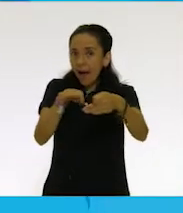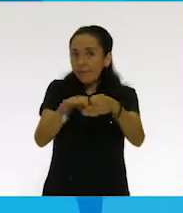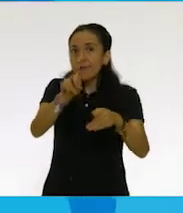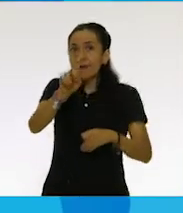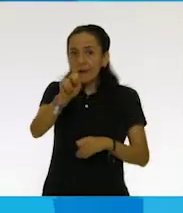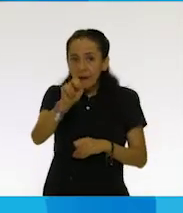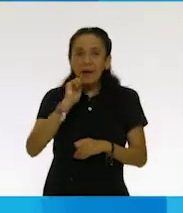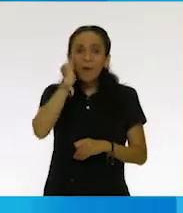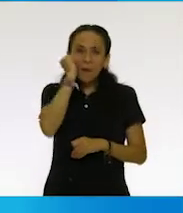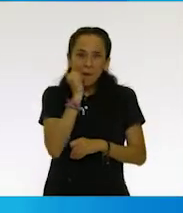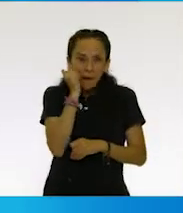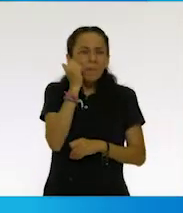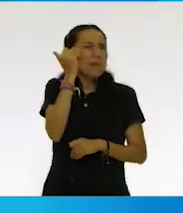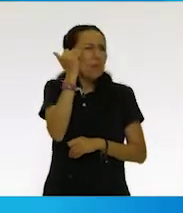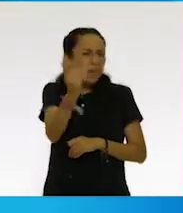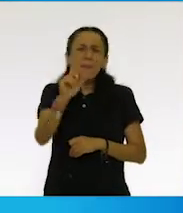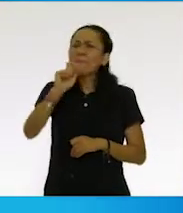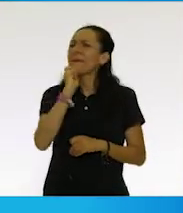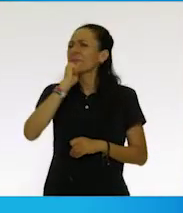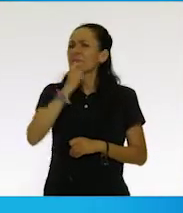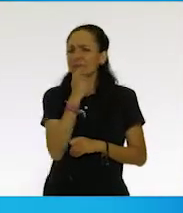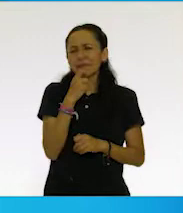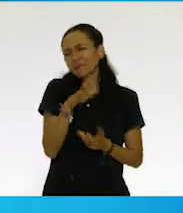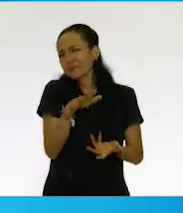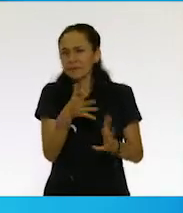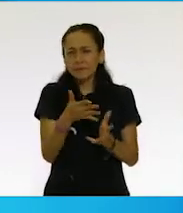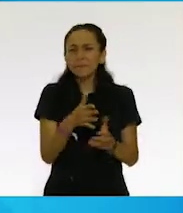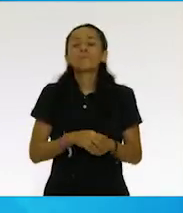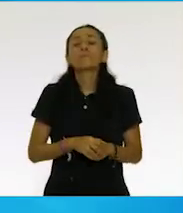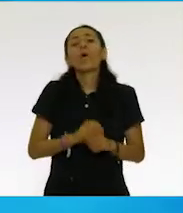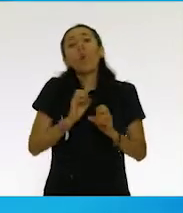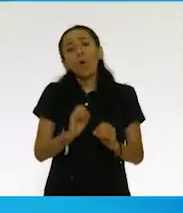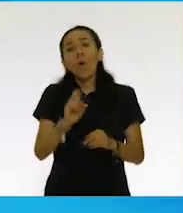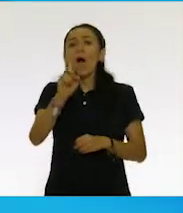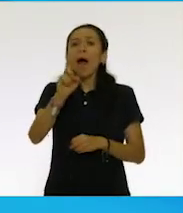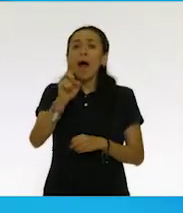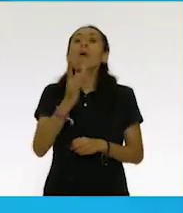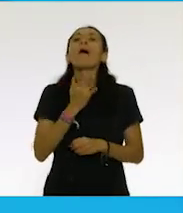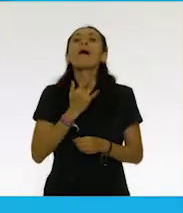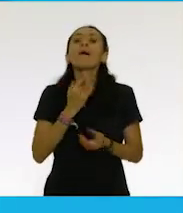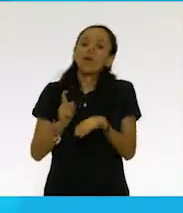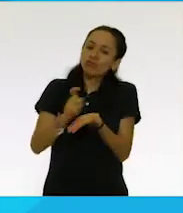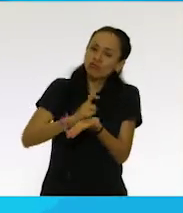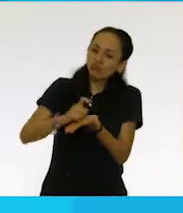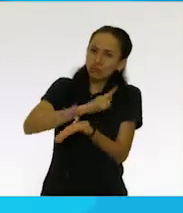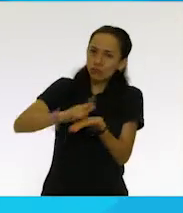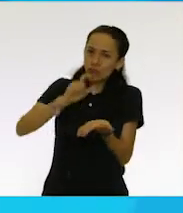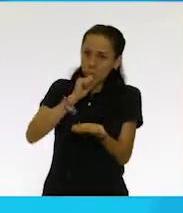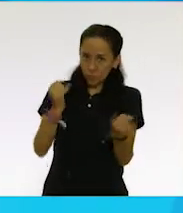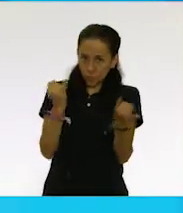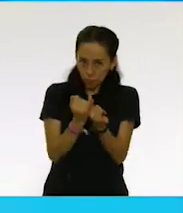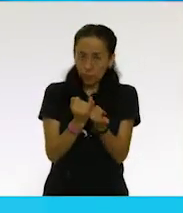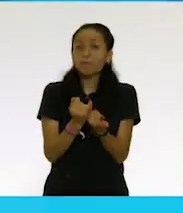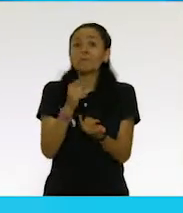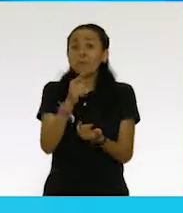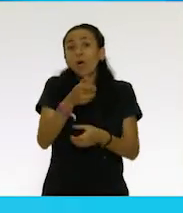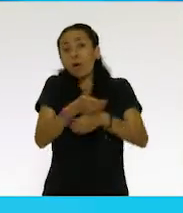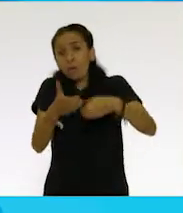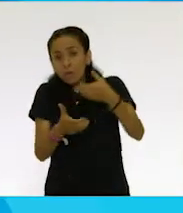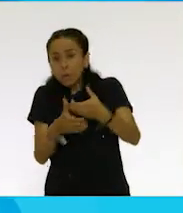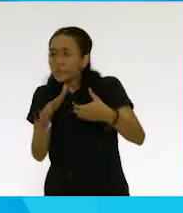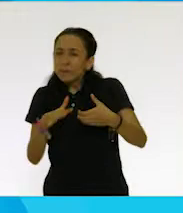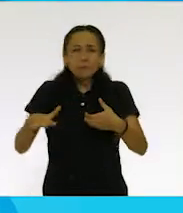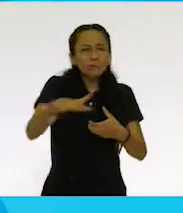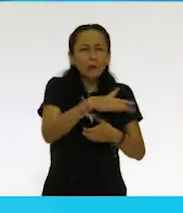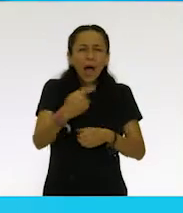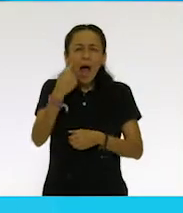o aplica desinfectante a base de agua y alcohol. Desinfecta las superficies de los objetos que más utilizas.